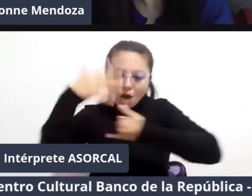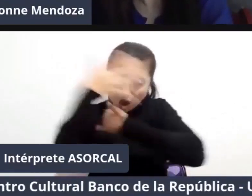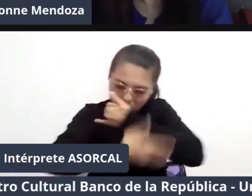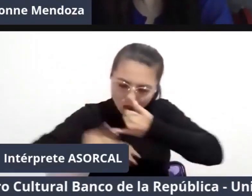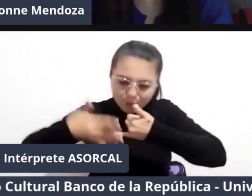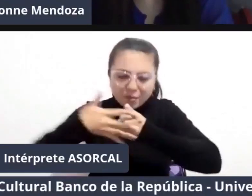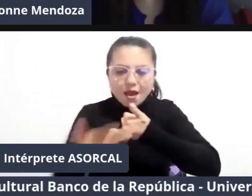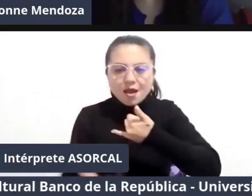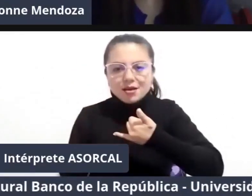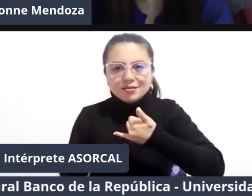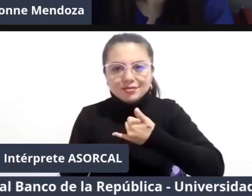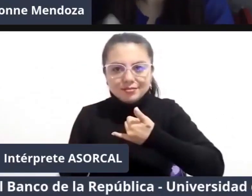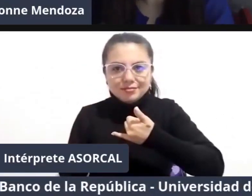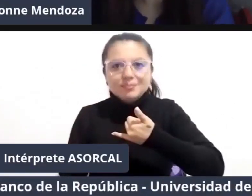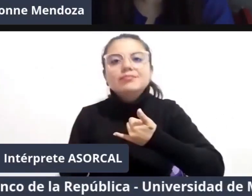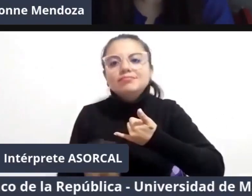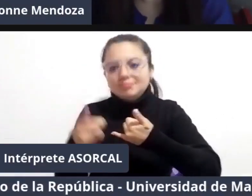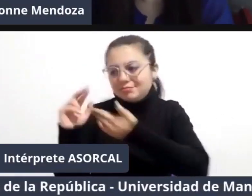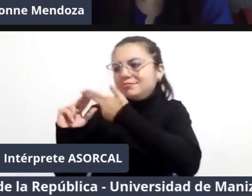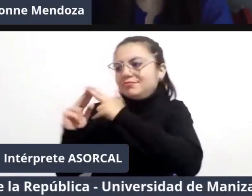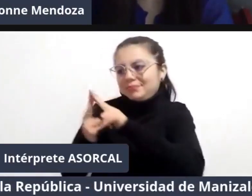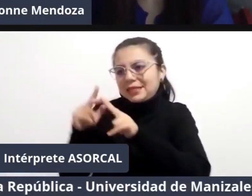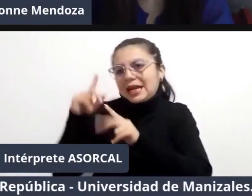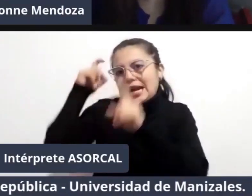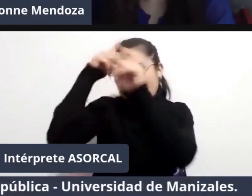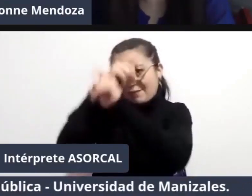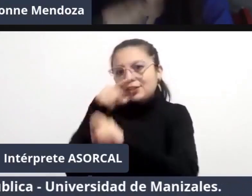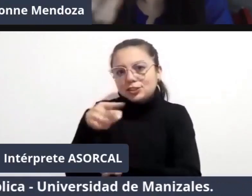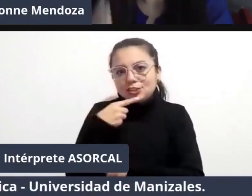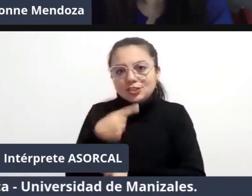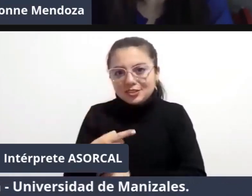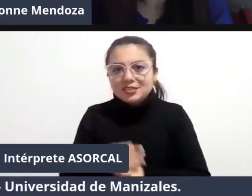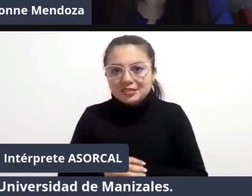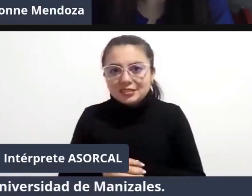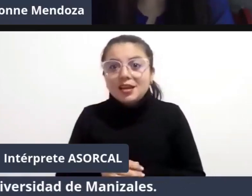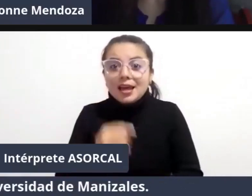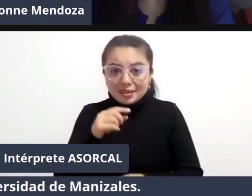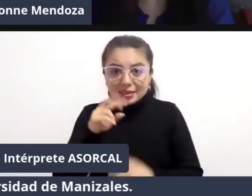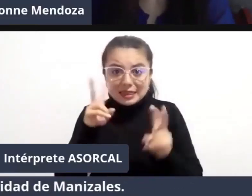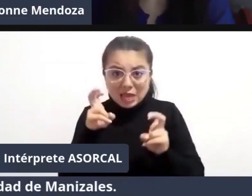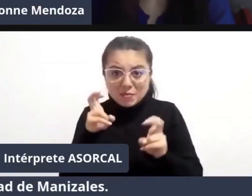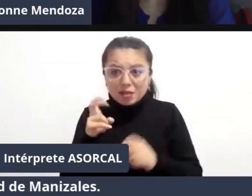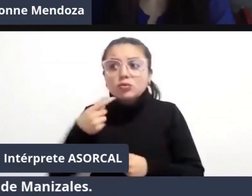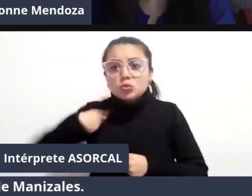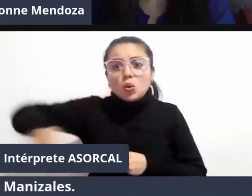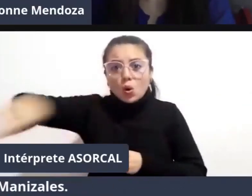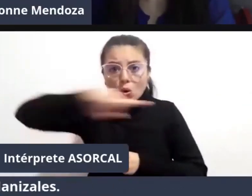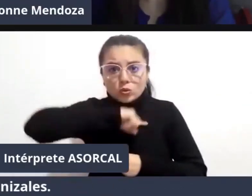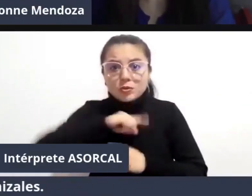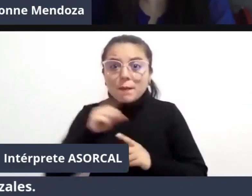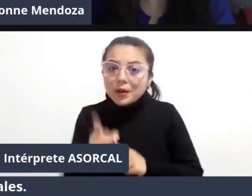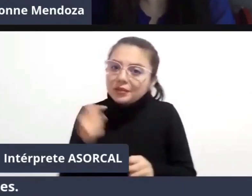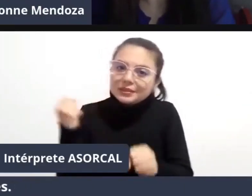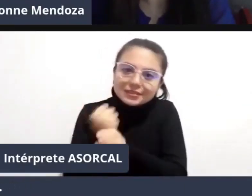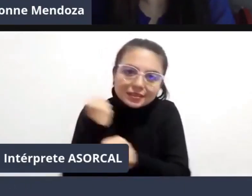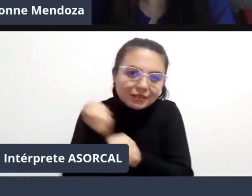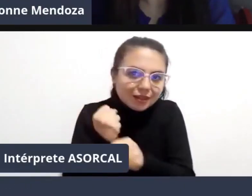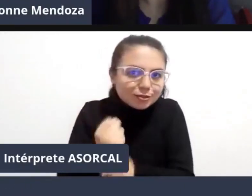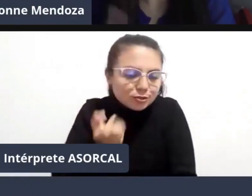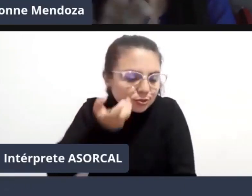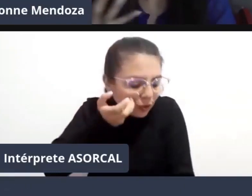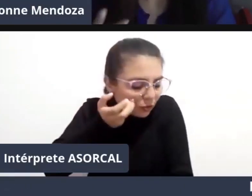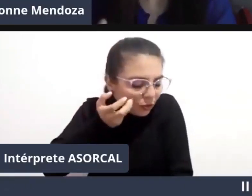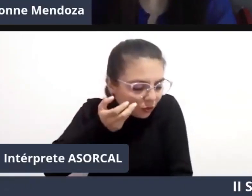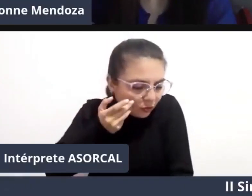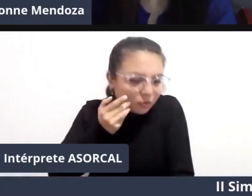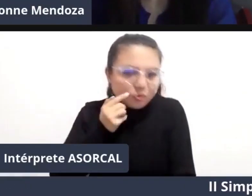reflexión que nos dice, es un tema de todos, pero además es un tema que se trabaja a diario. Es un asunto por eso este simposio lo denominamos